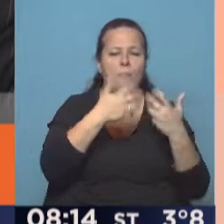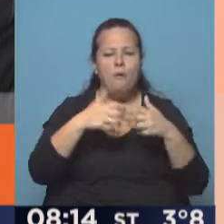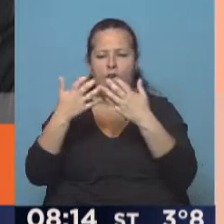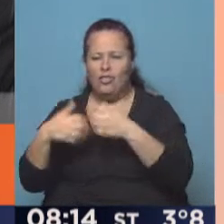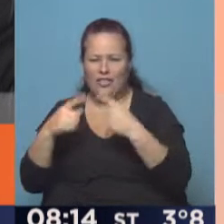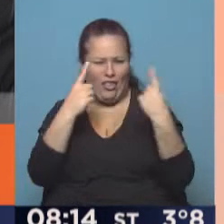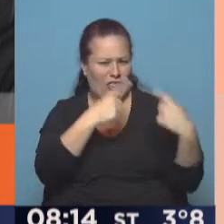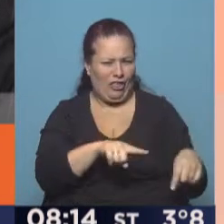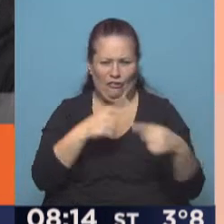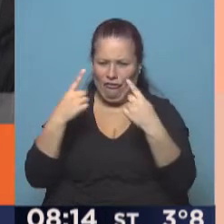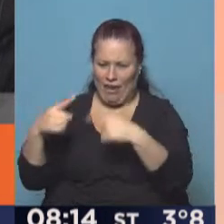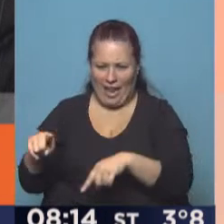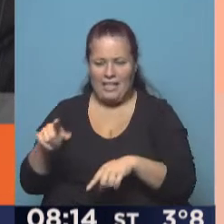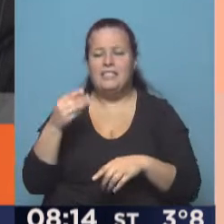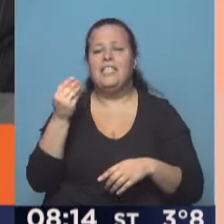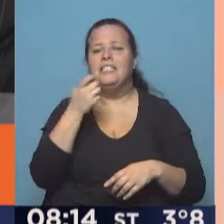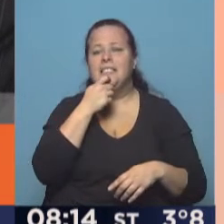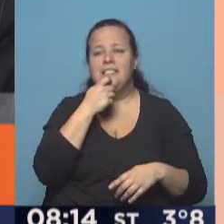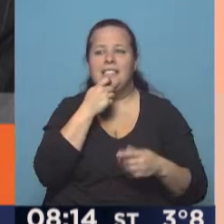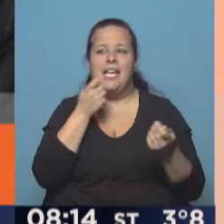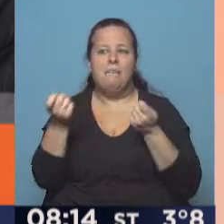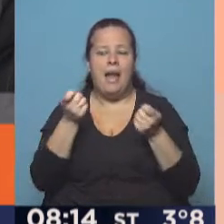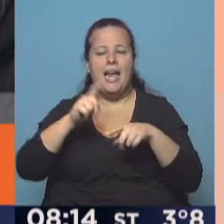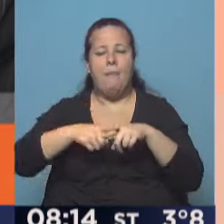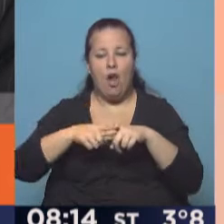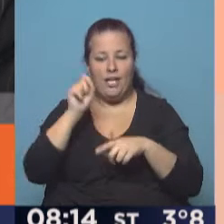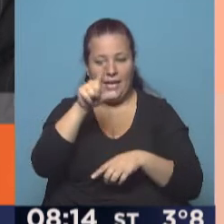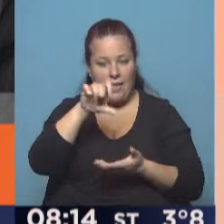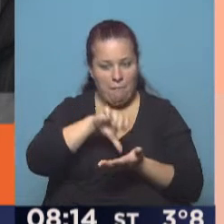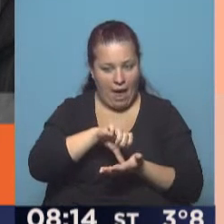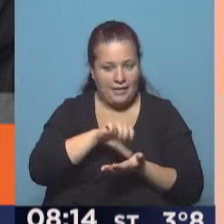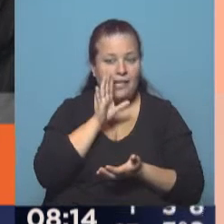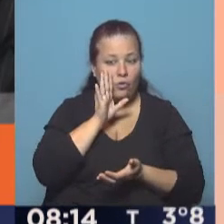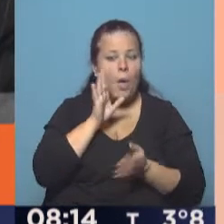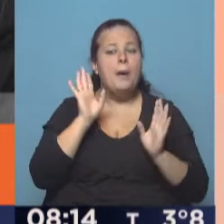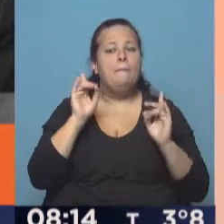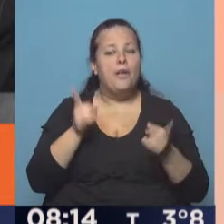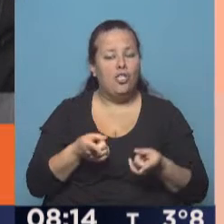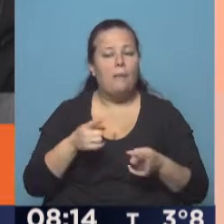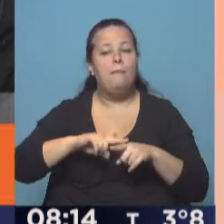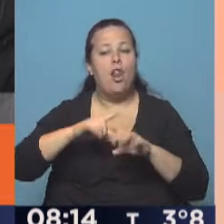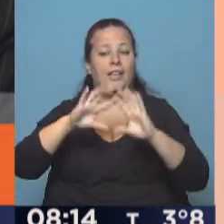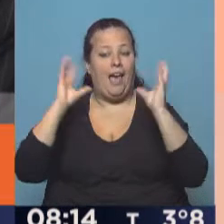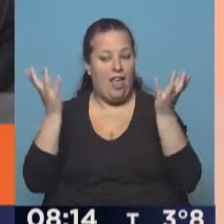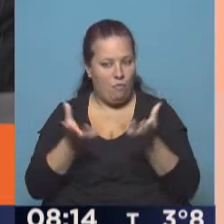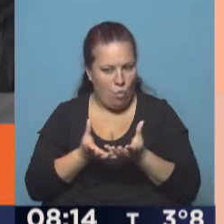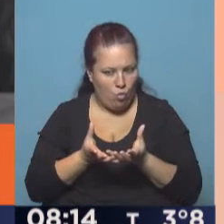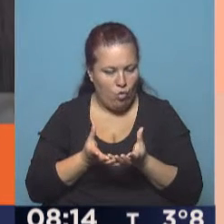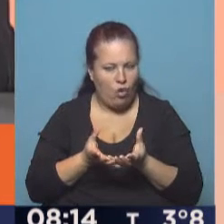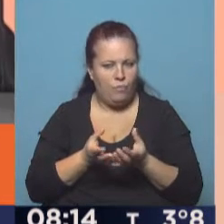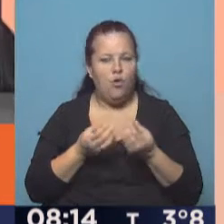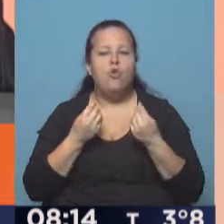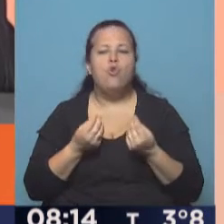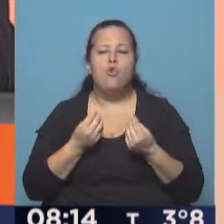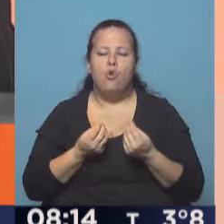totalmente diferentes a la hora de manejar la política nacional en Estados Unidos, pero también la política internacional. Y cómo,